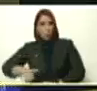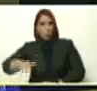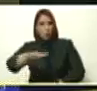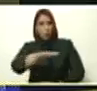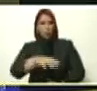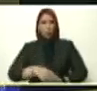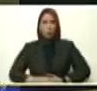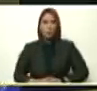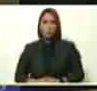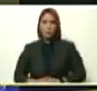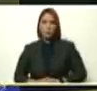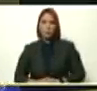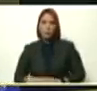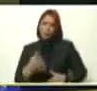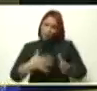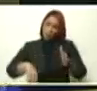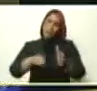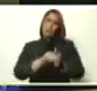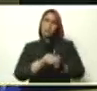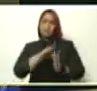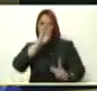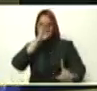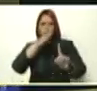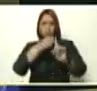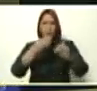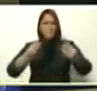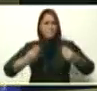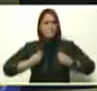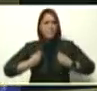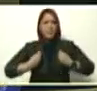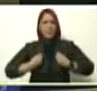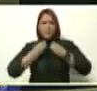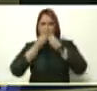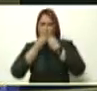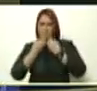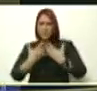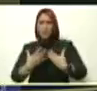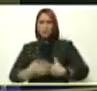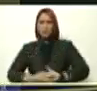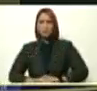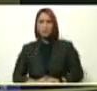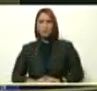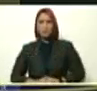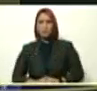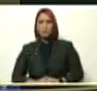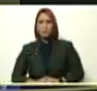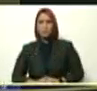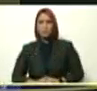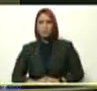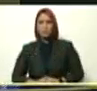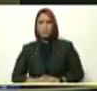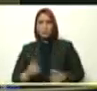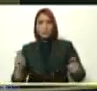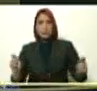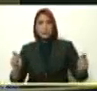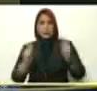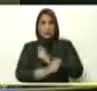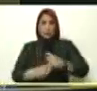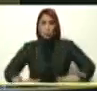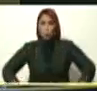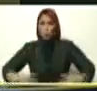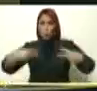para retomar la senda del vivir viviendo y de la transición